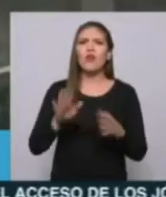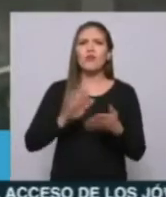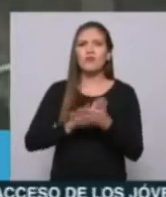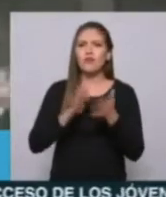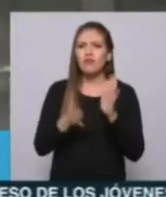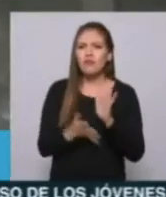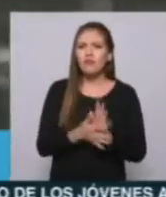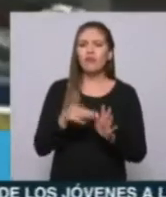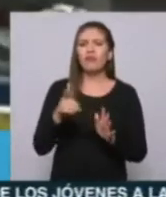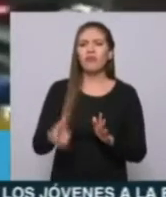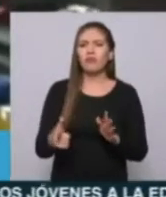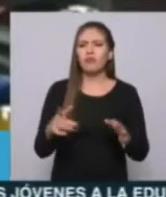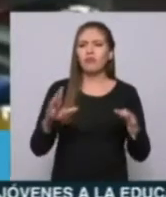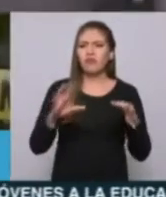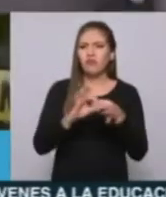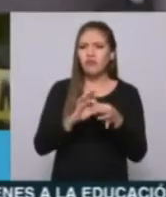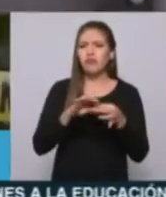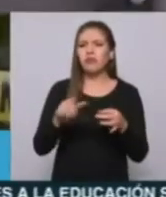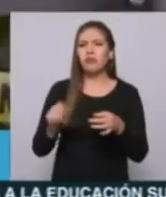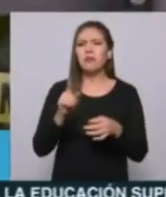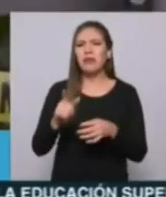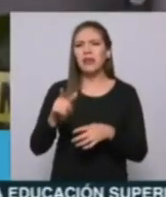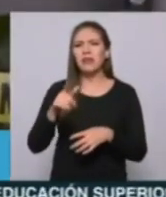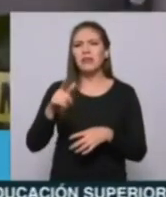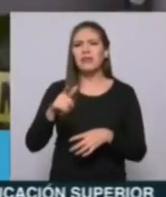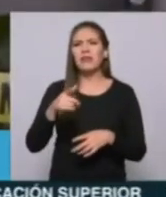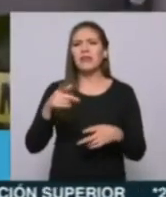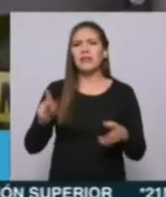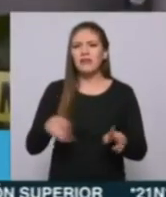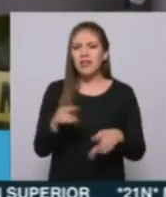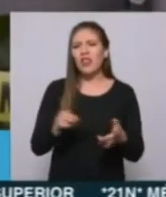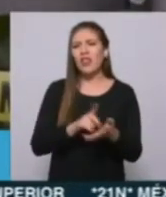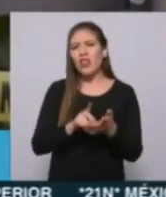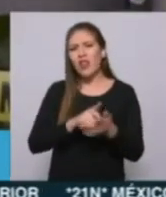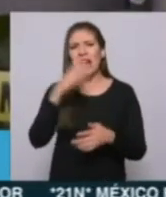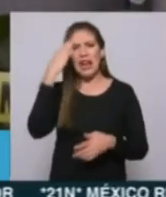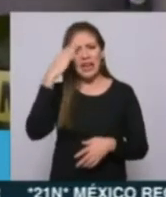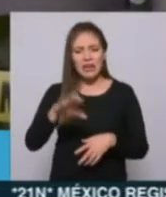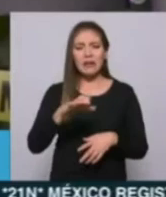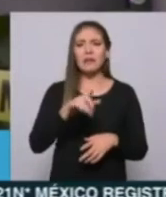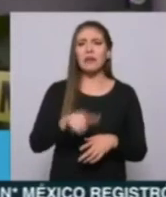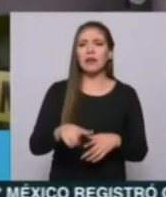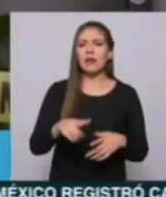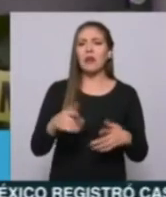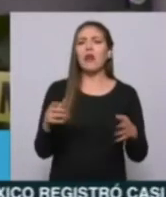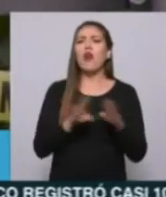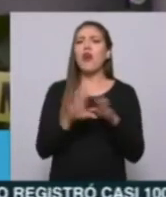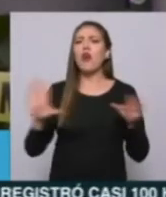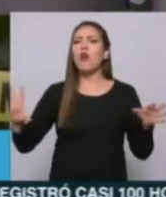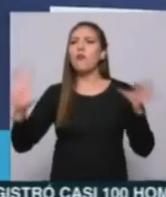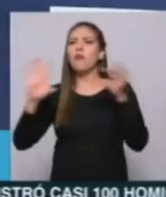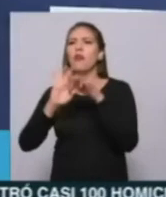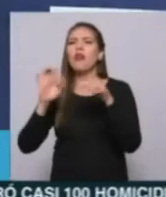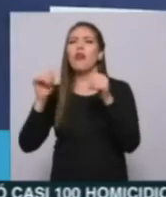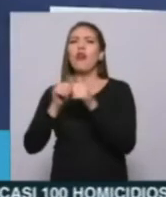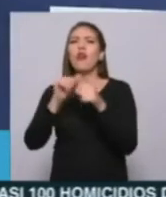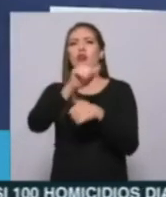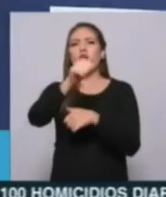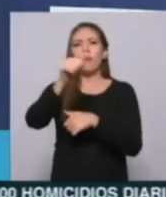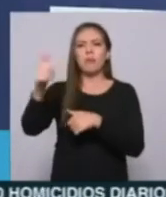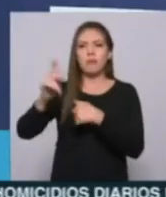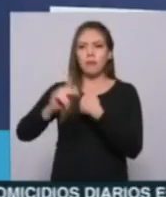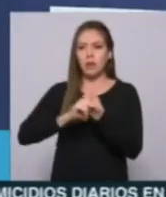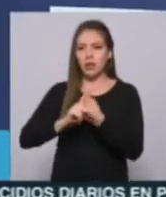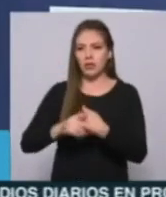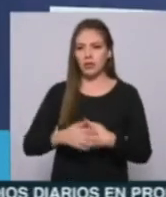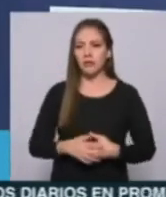tienen las organizaciones criminales mexicanas con el extranjero. Erubiel, este caso en particular nos estaría dando muestra de